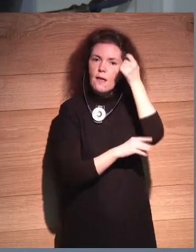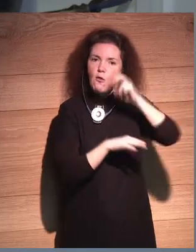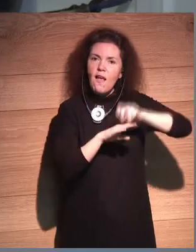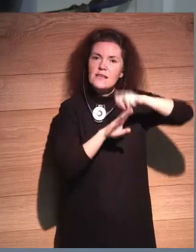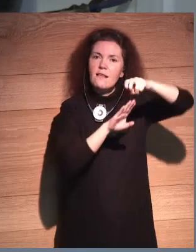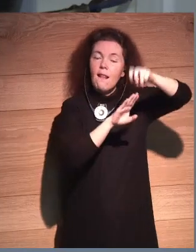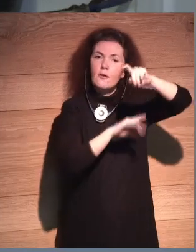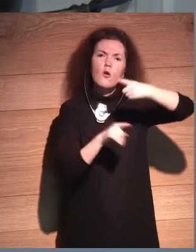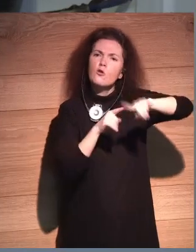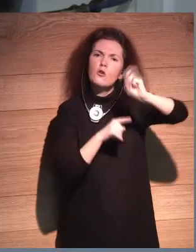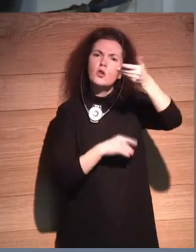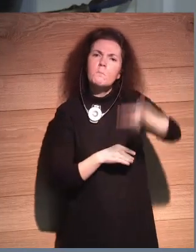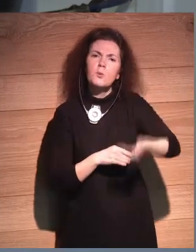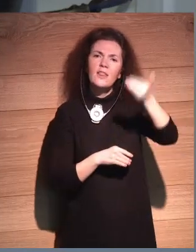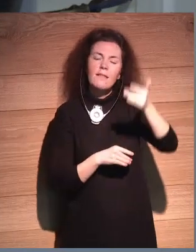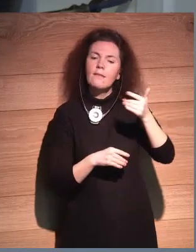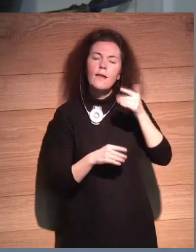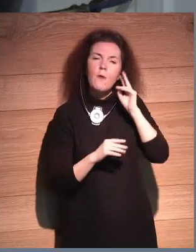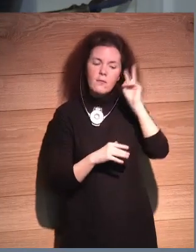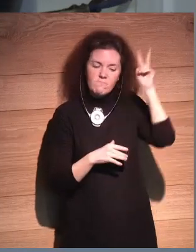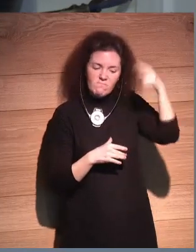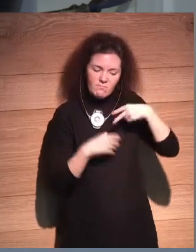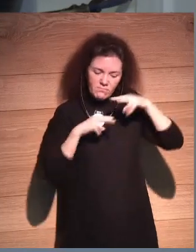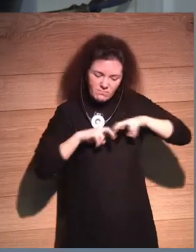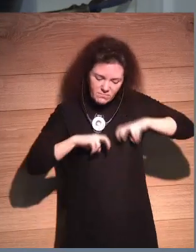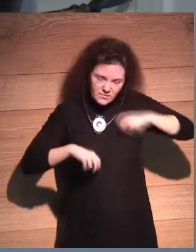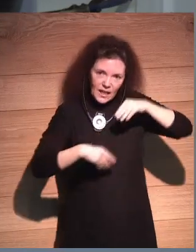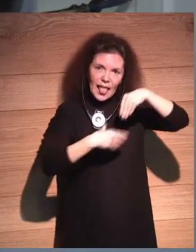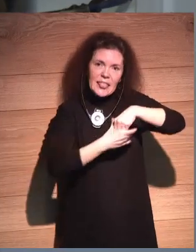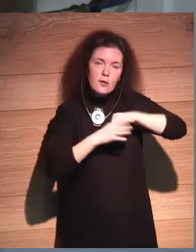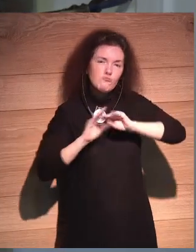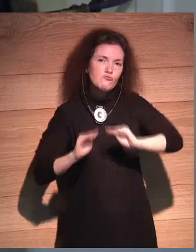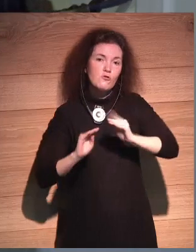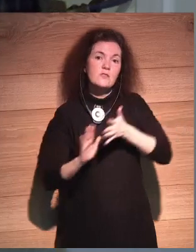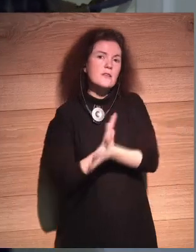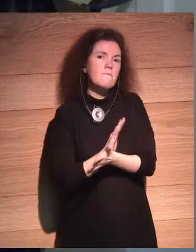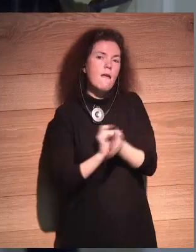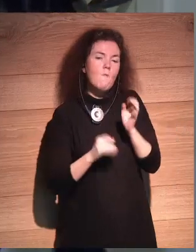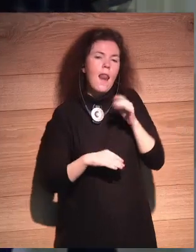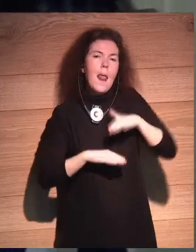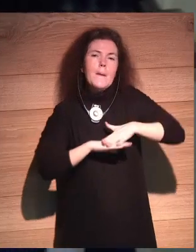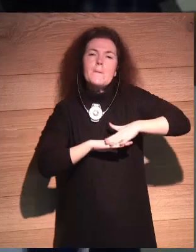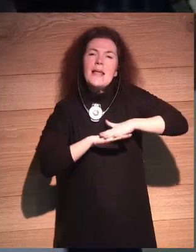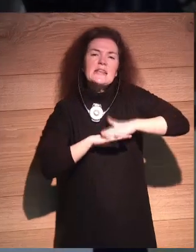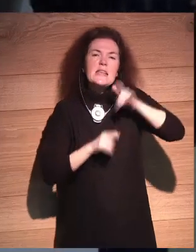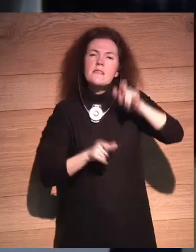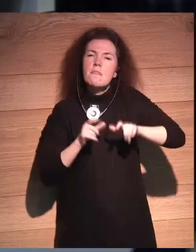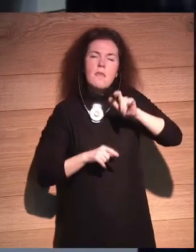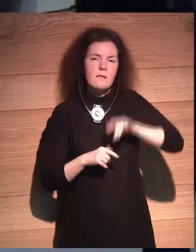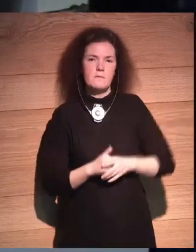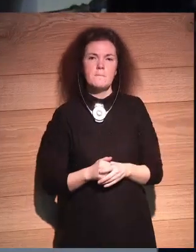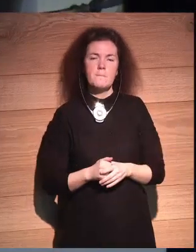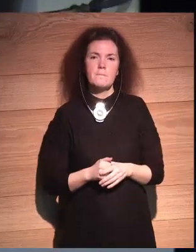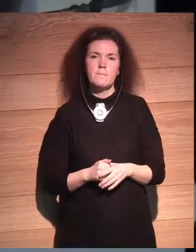importante, que es llegar al interior de sí mismo, lo que es lo mismo que decir llegar a la esencia del ser humano.